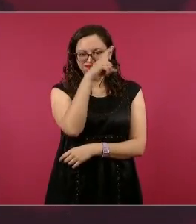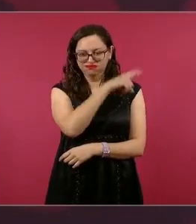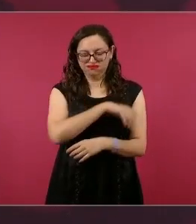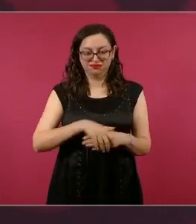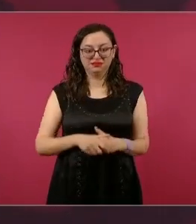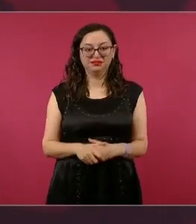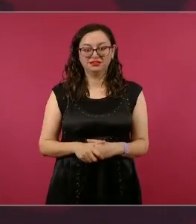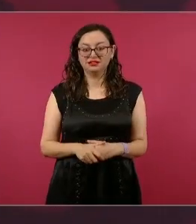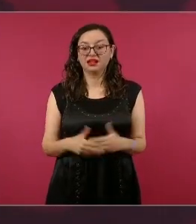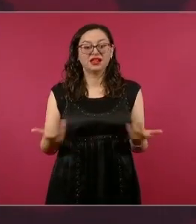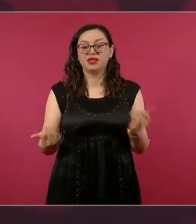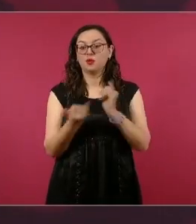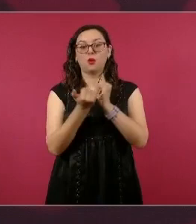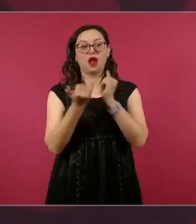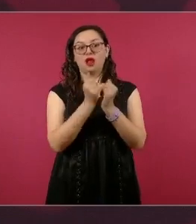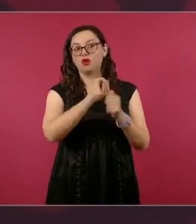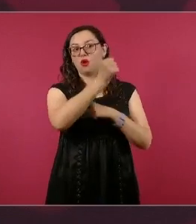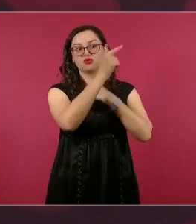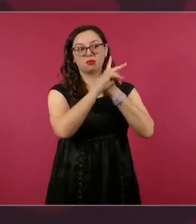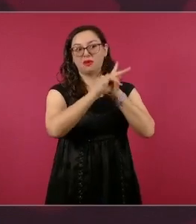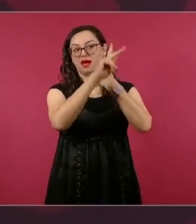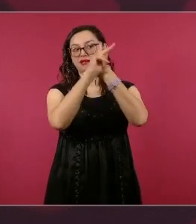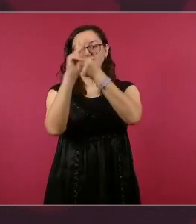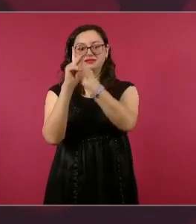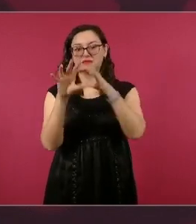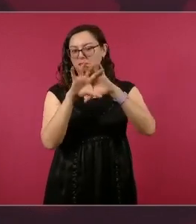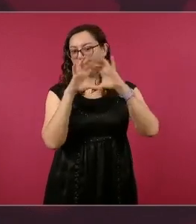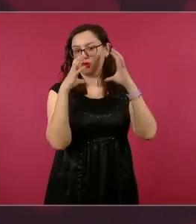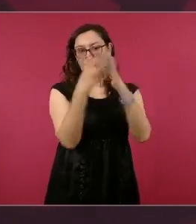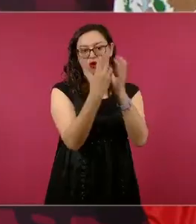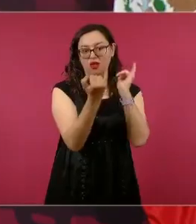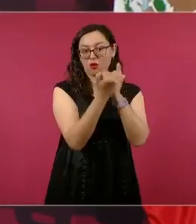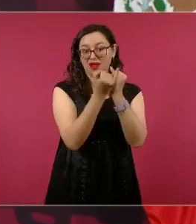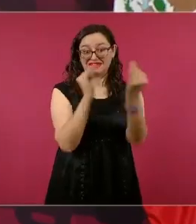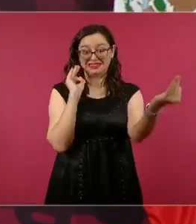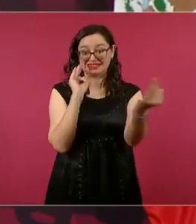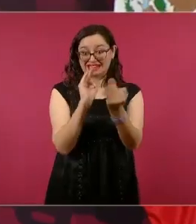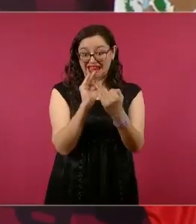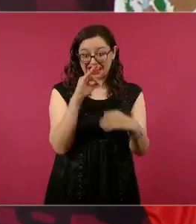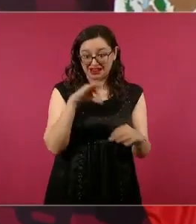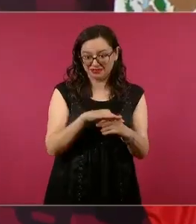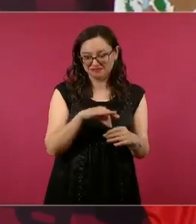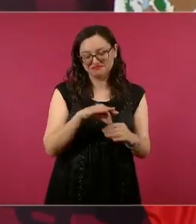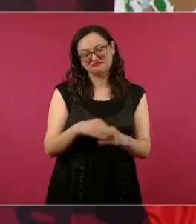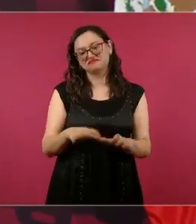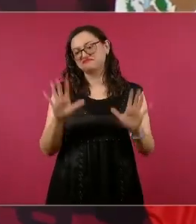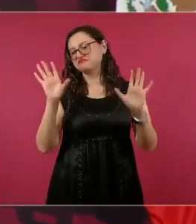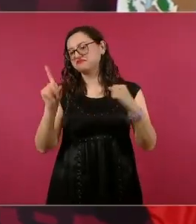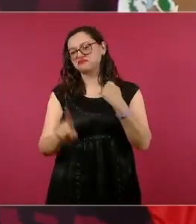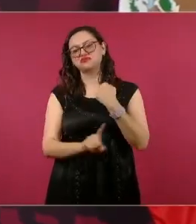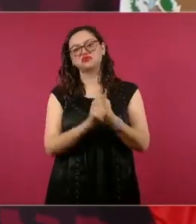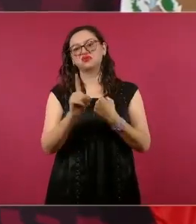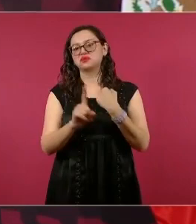Eso en todo el mundo, En todo el mundo. Hay elecciones y…